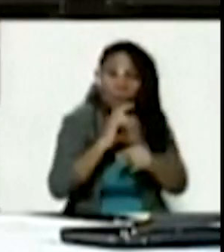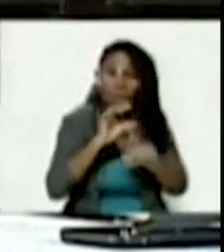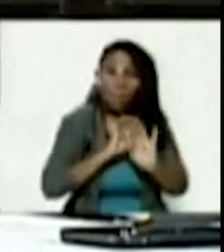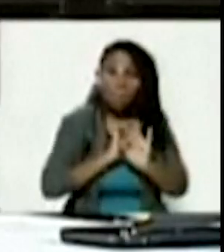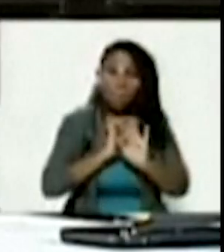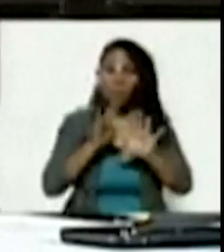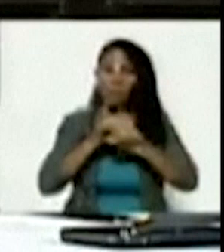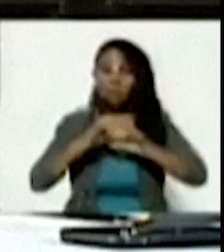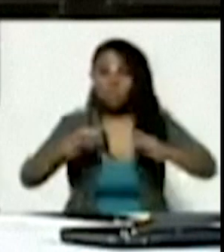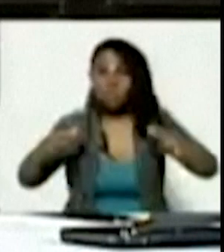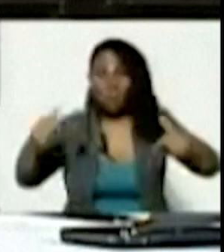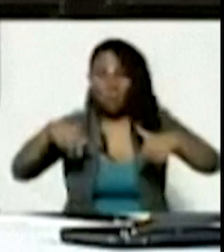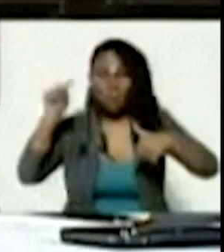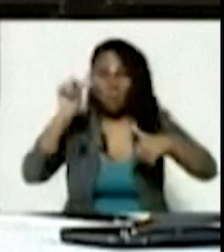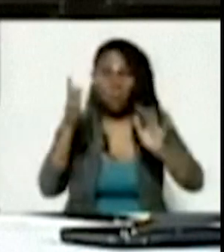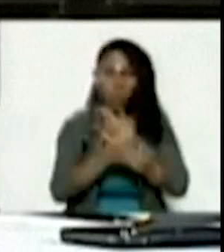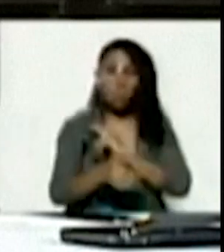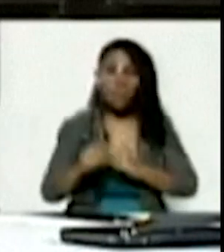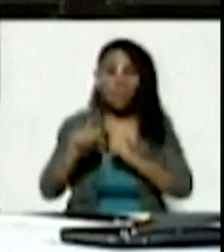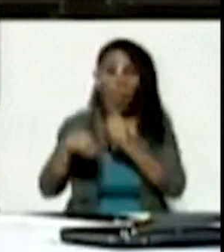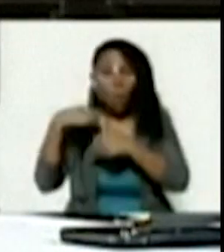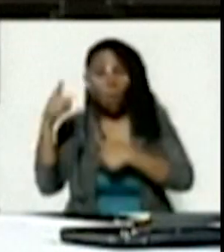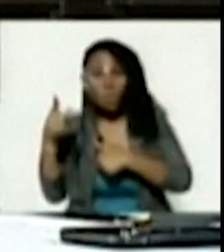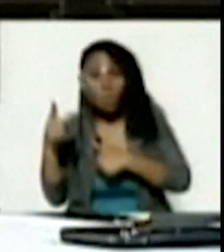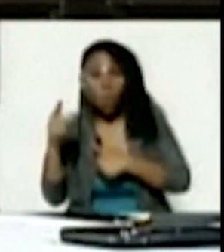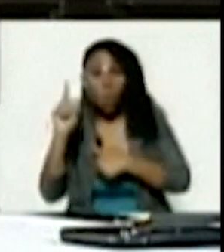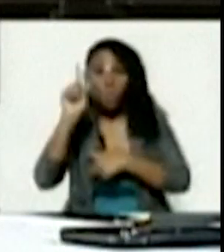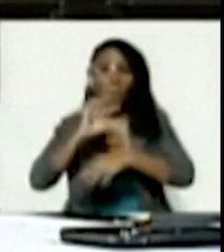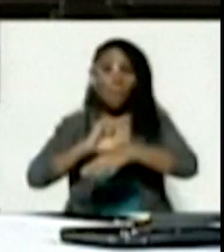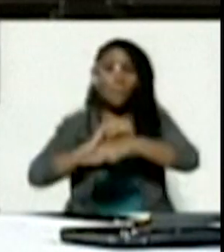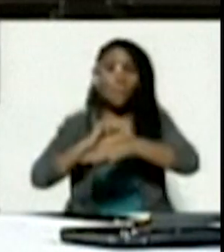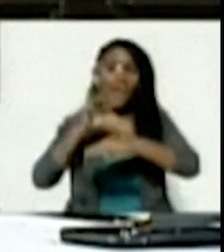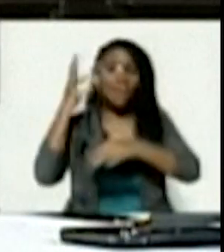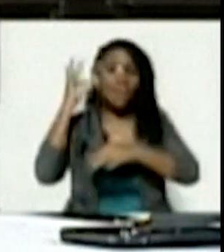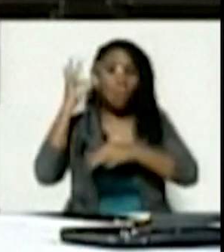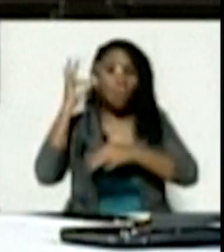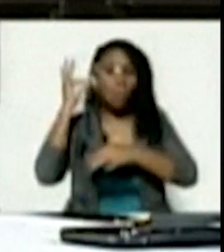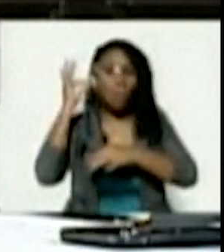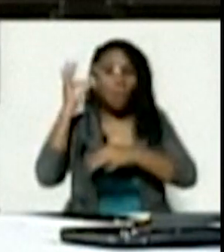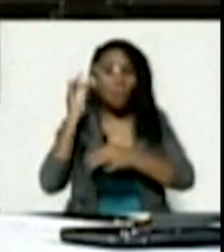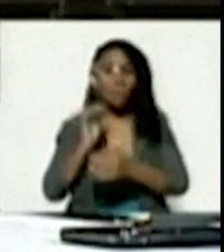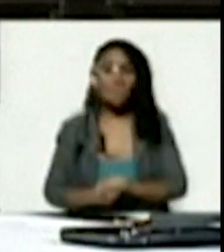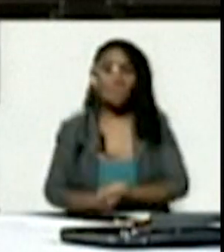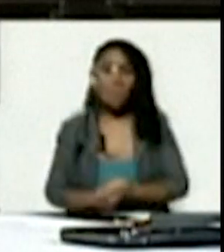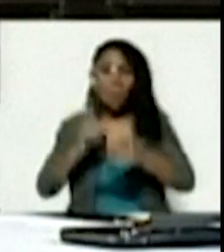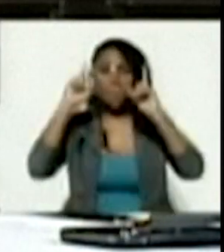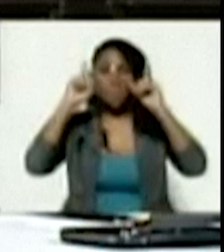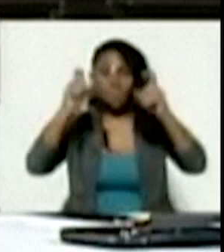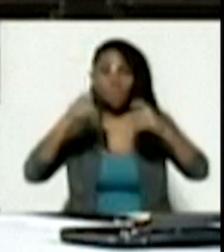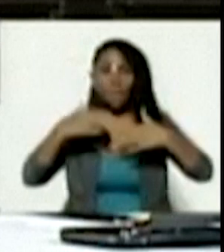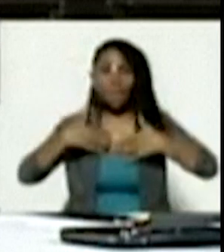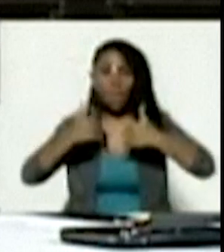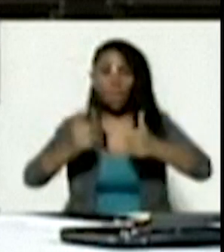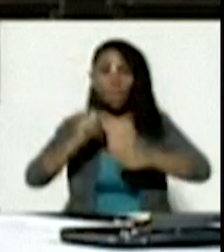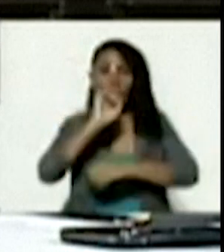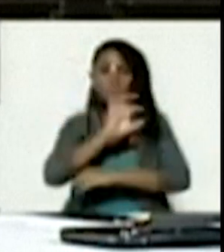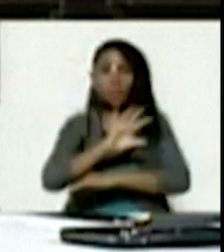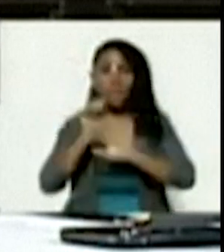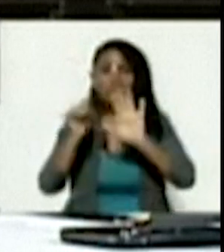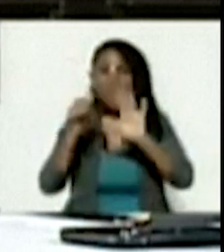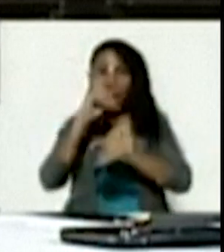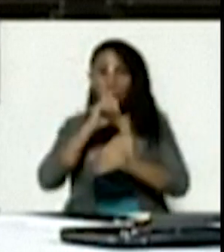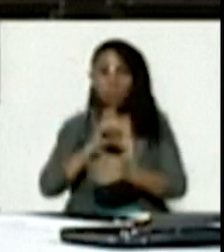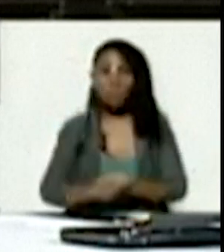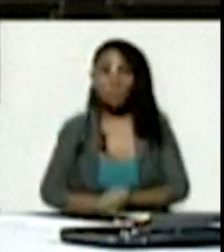Un segundo caso de cepa Delta, una médica, una mujer profesional de la salud de 56